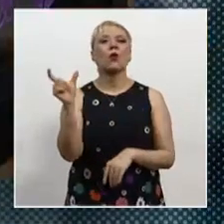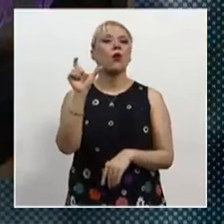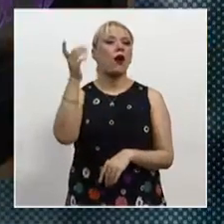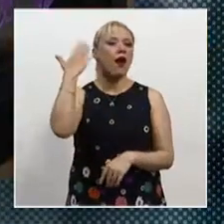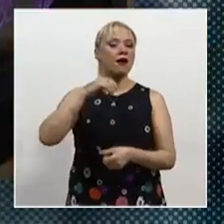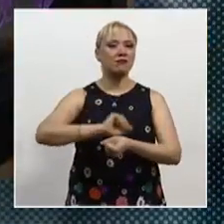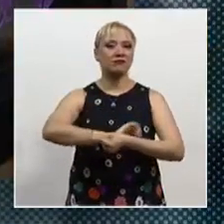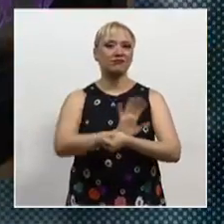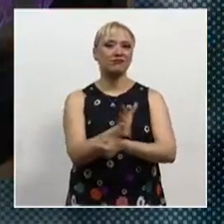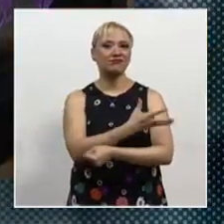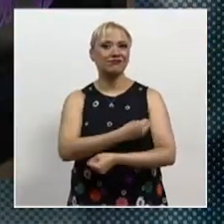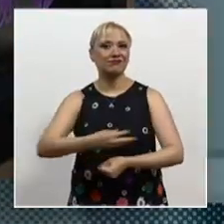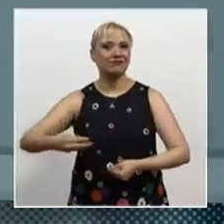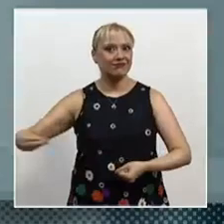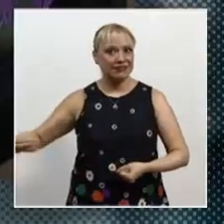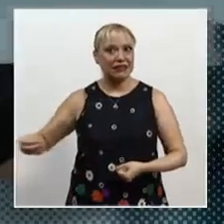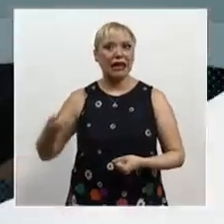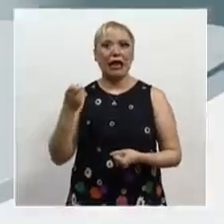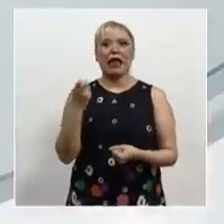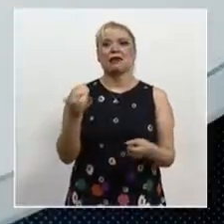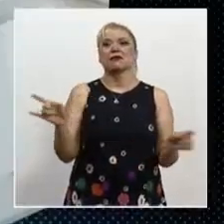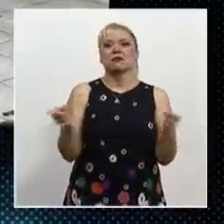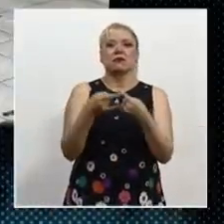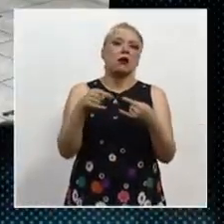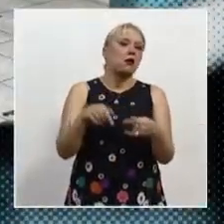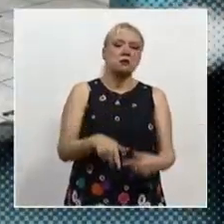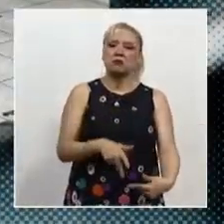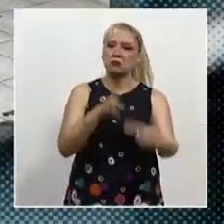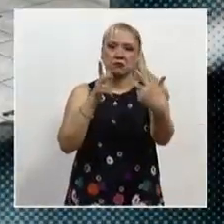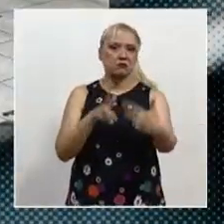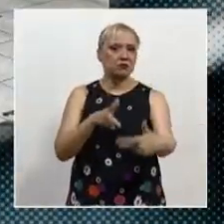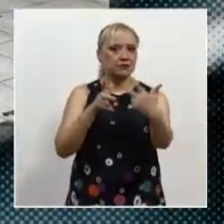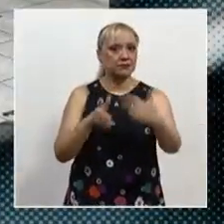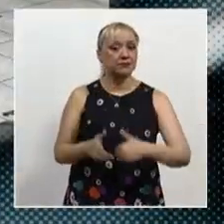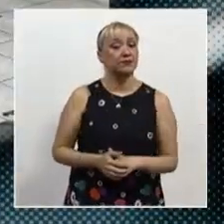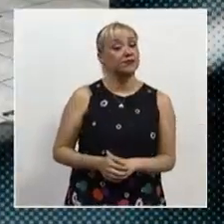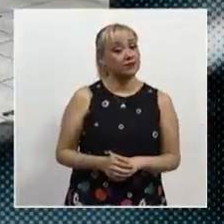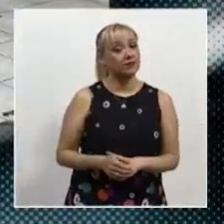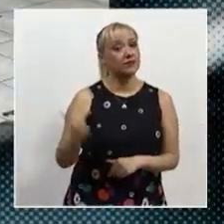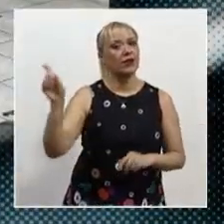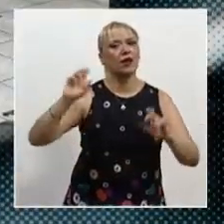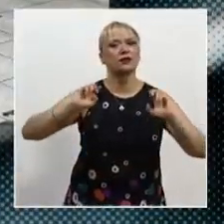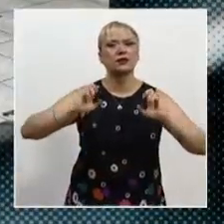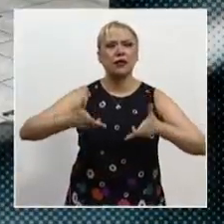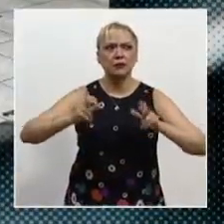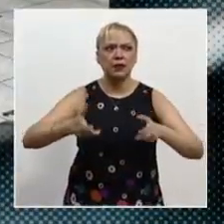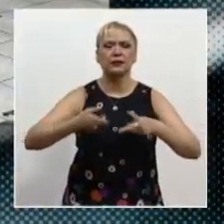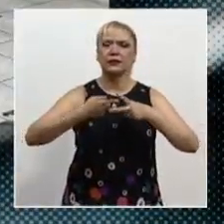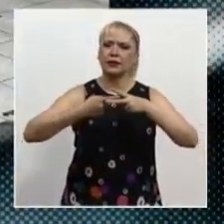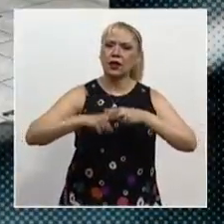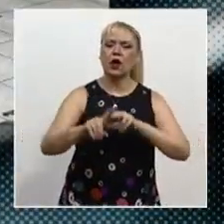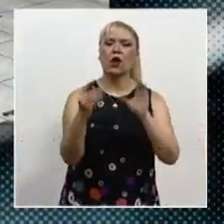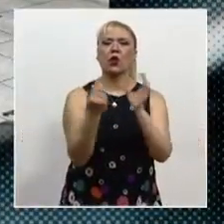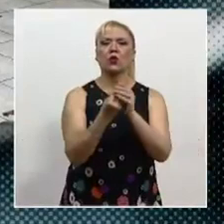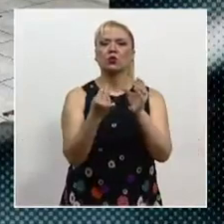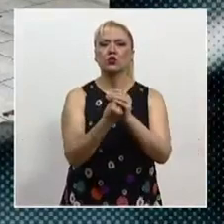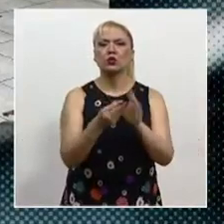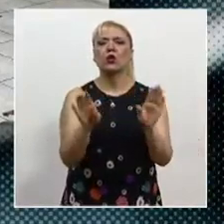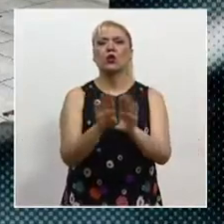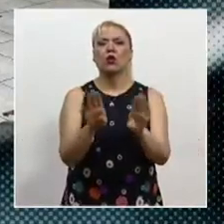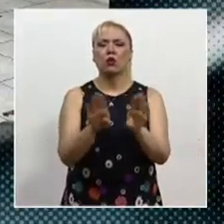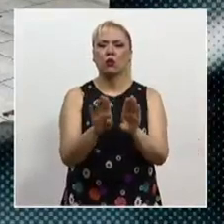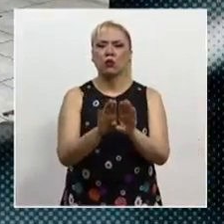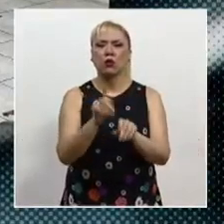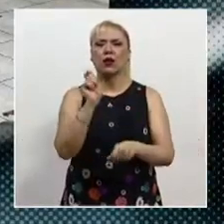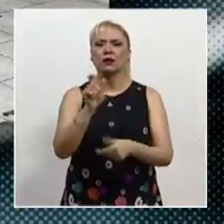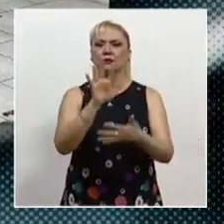la pandemia de COVID-19. En Chiapas, el Poder Judicial local dio inicio al curso sobre el Sistema de Justicia